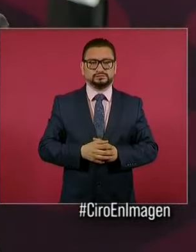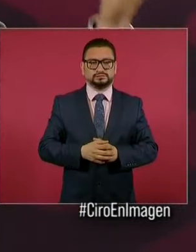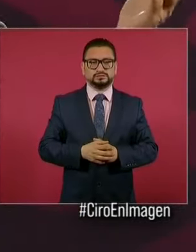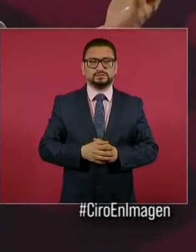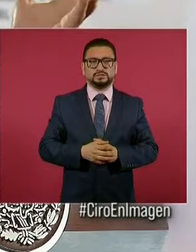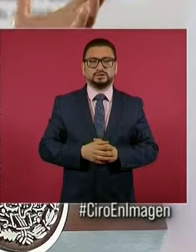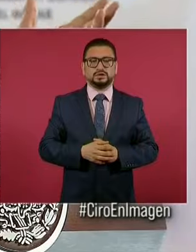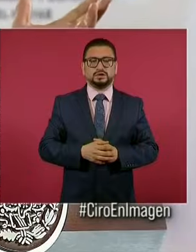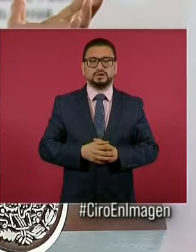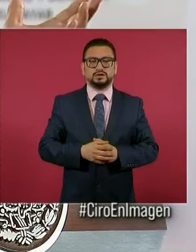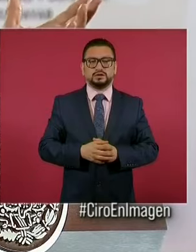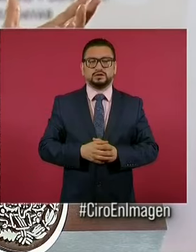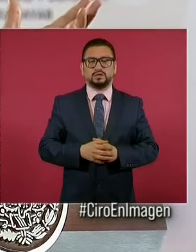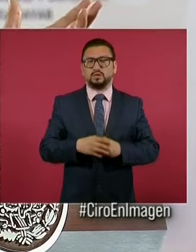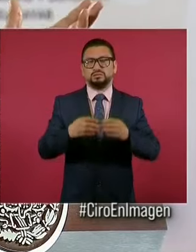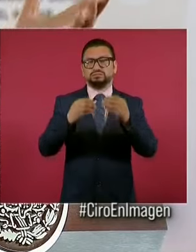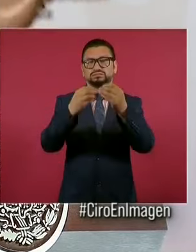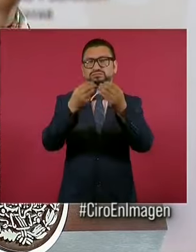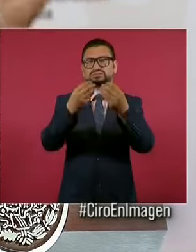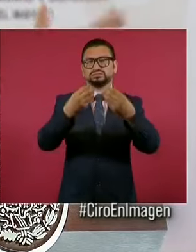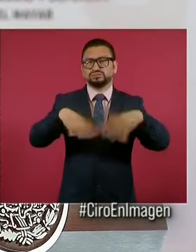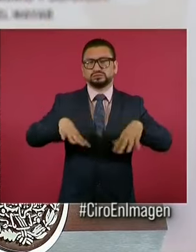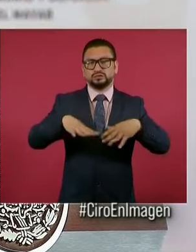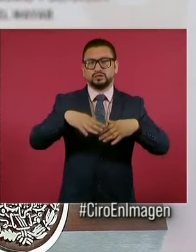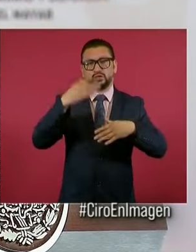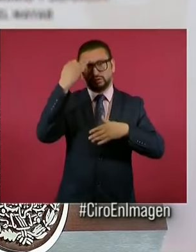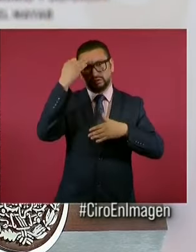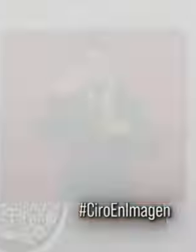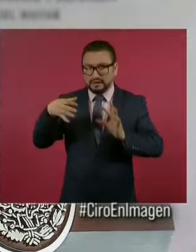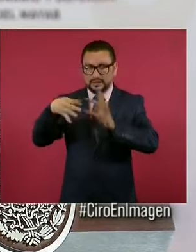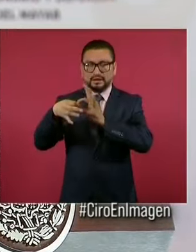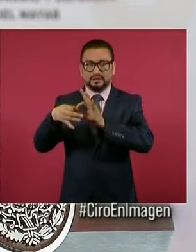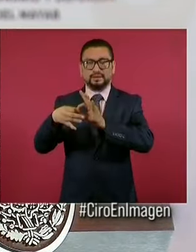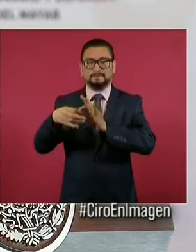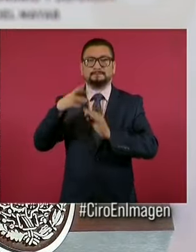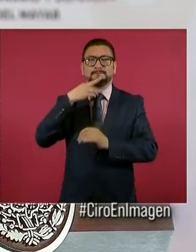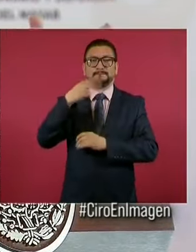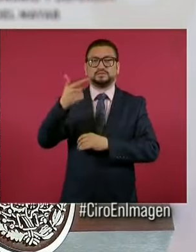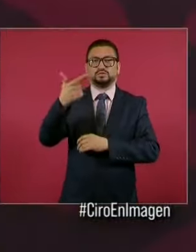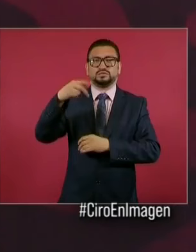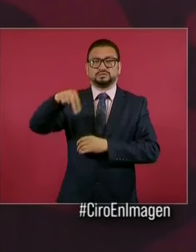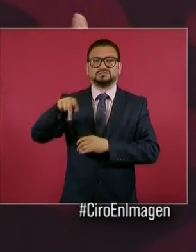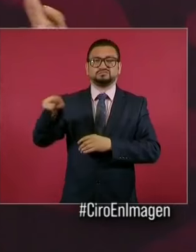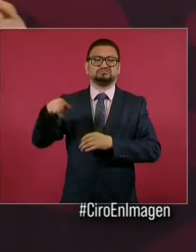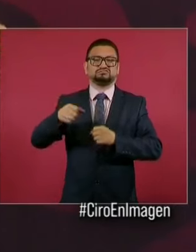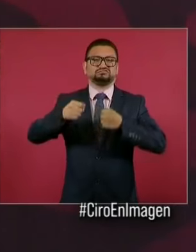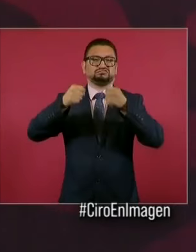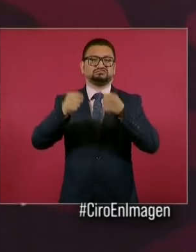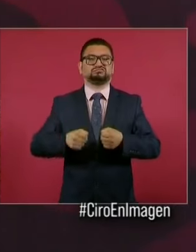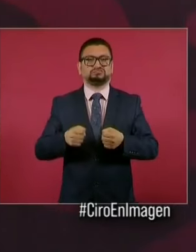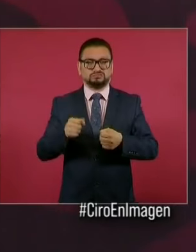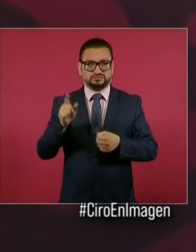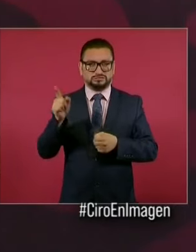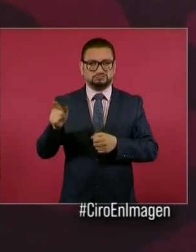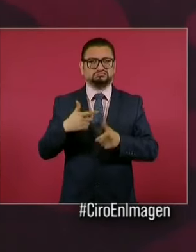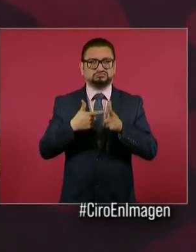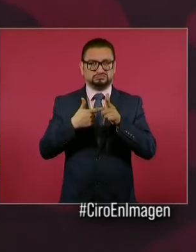eche por la borda con el paso del tiempo. Tenemos la garantía